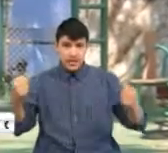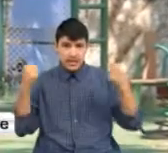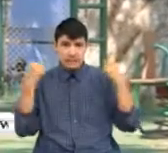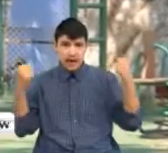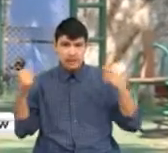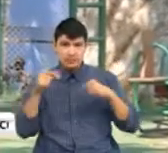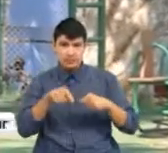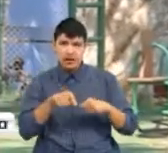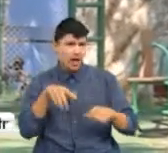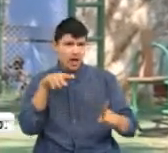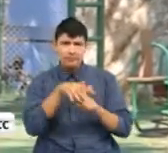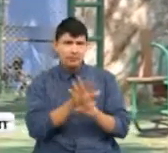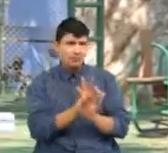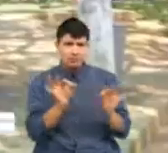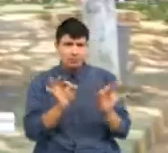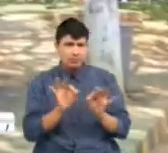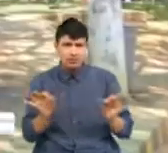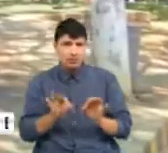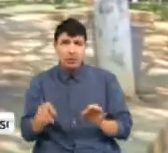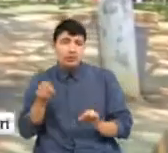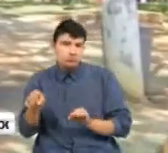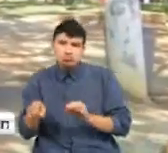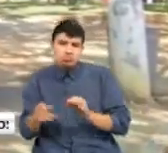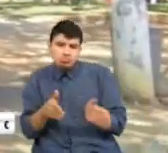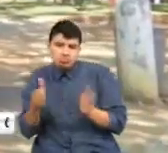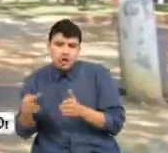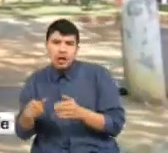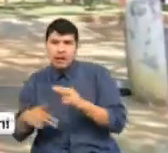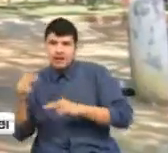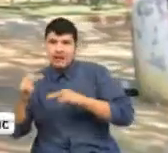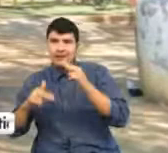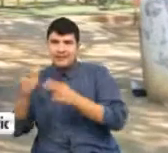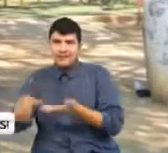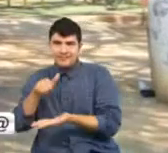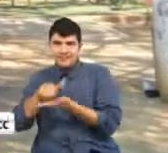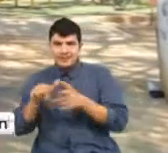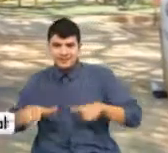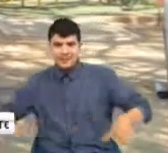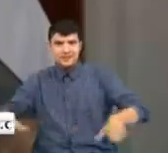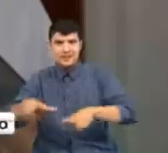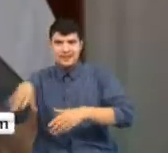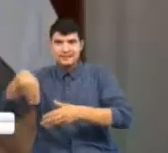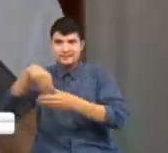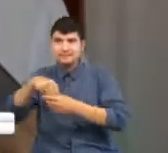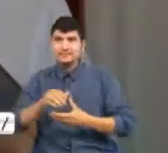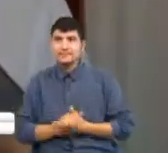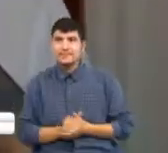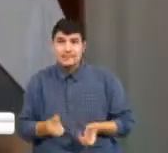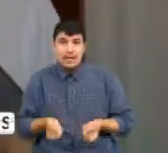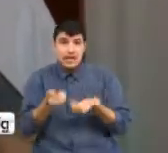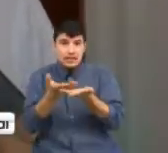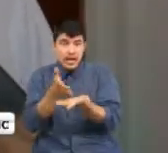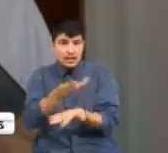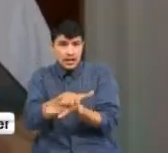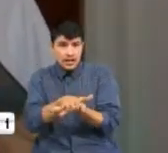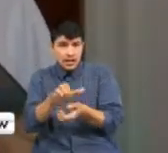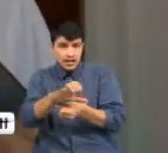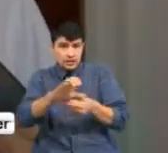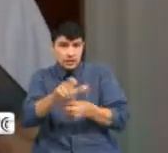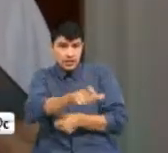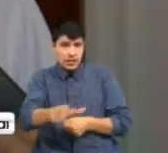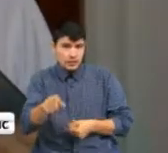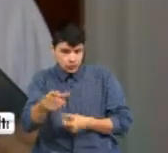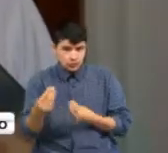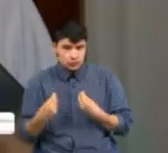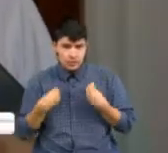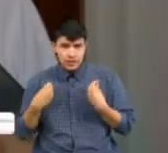libre no se afectarán con la construcción todo una parte de un mismo entorno para darle tranquilidad a los ciudadanos que